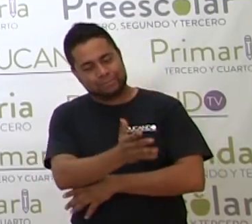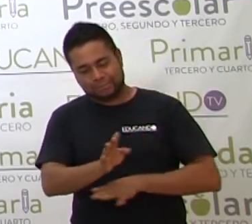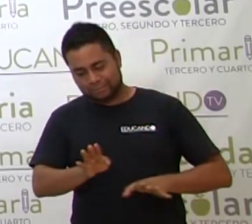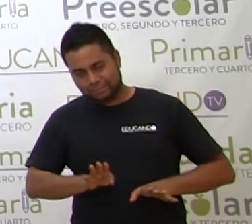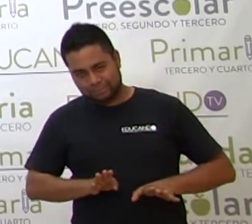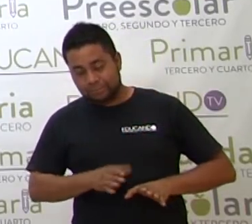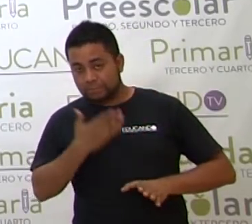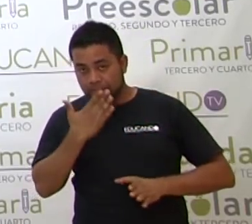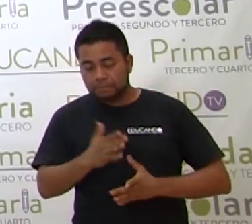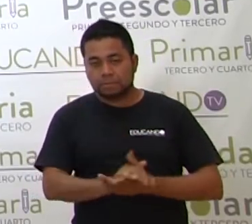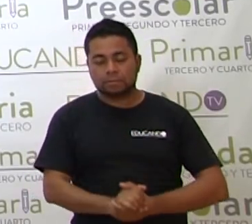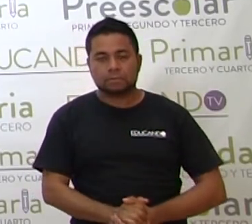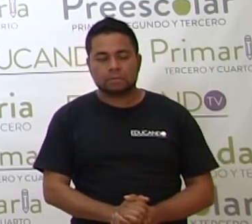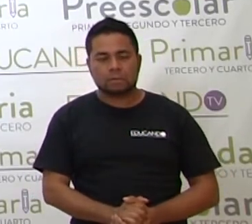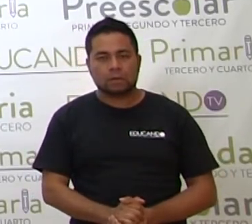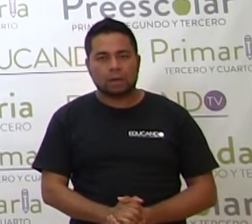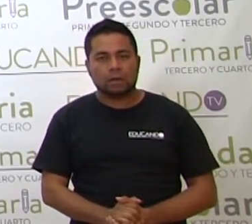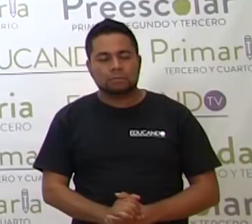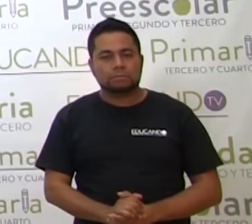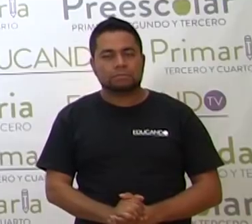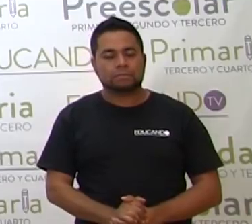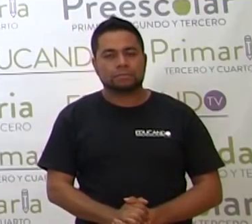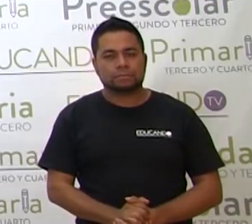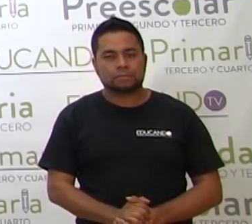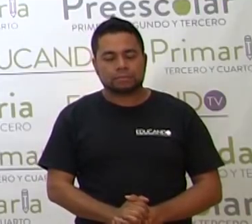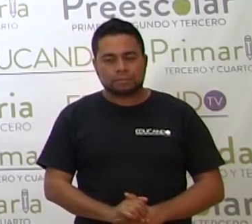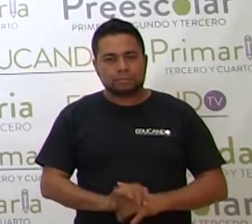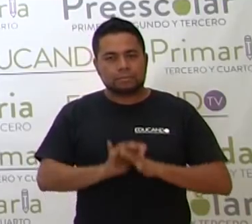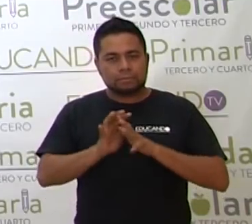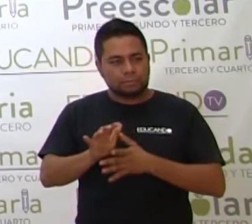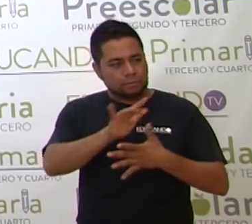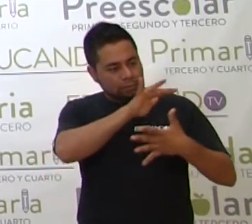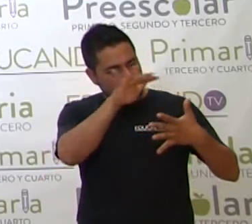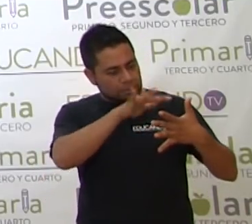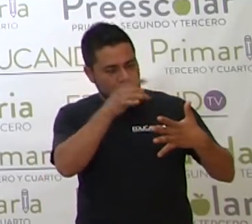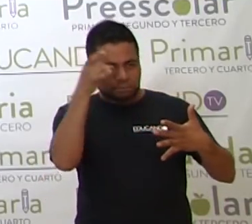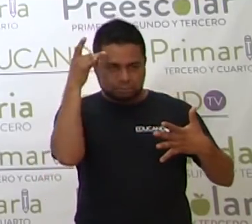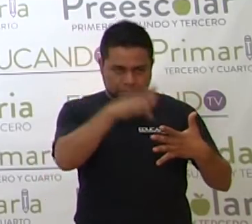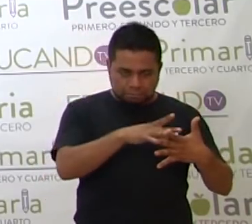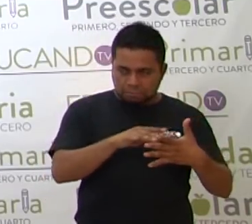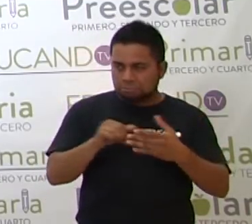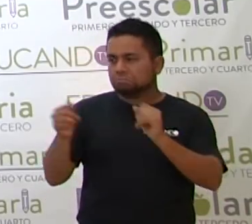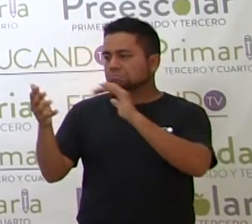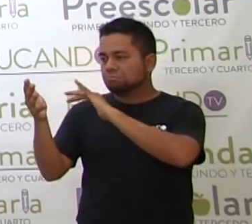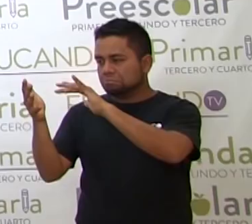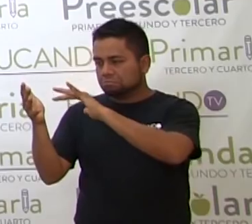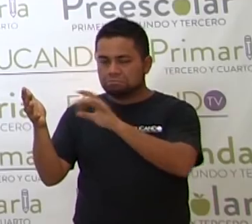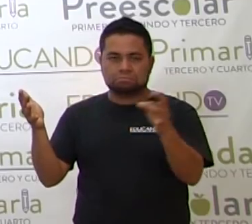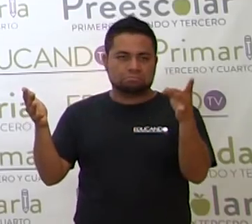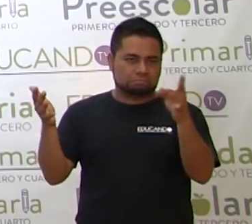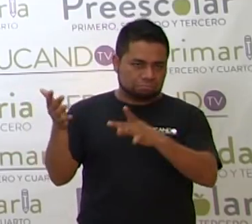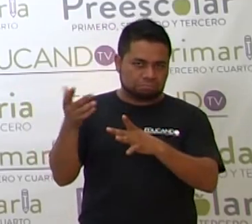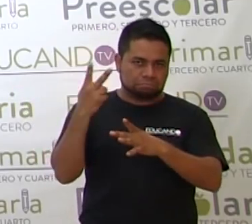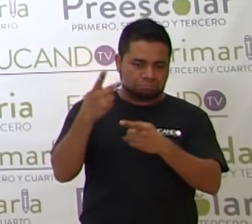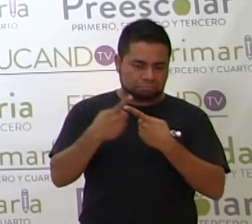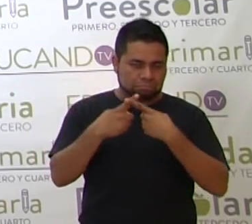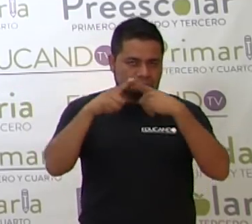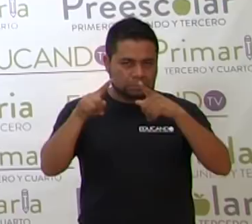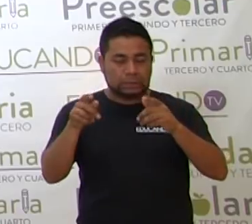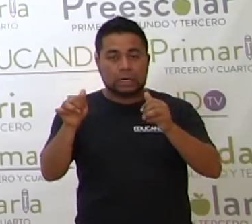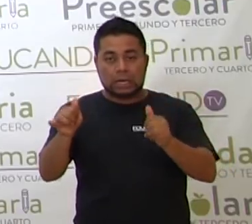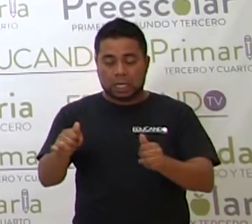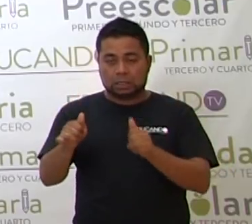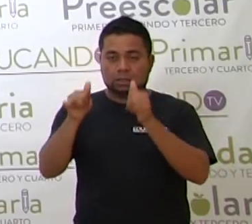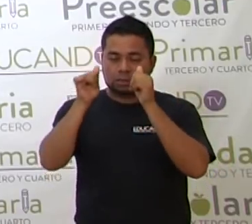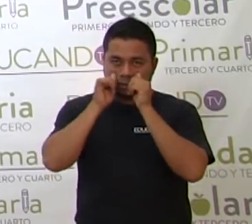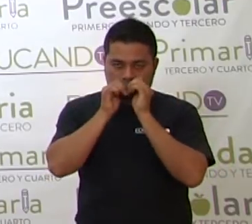Bien, ahora sí, niños y niñas, hemos leído 2 tipos de textos. Mucha